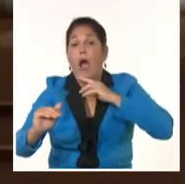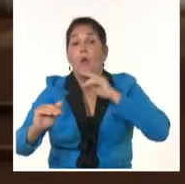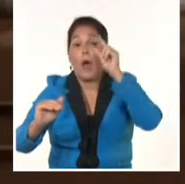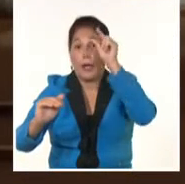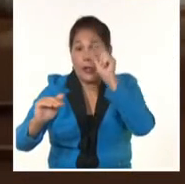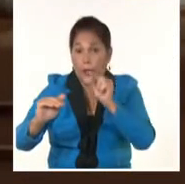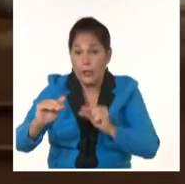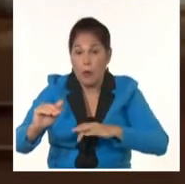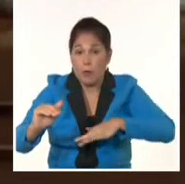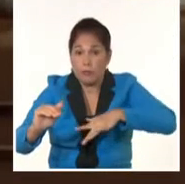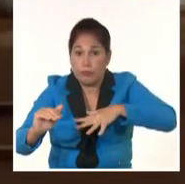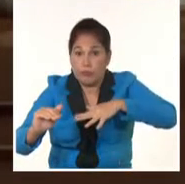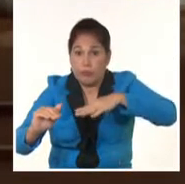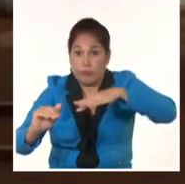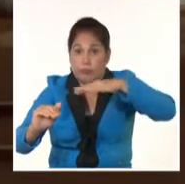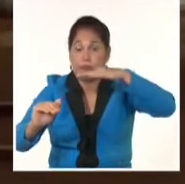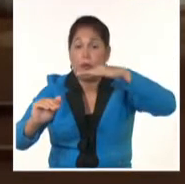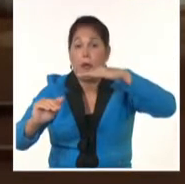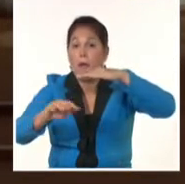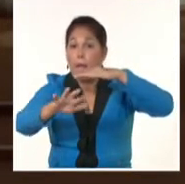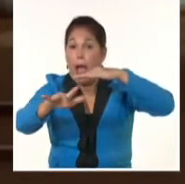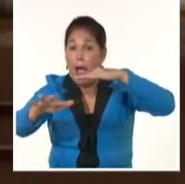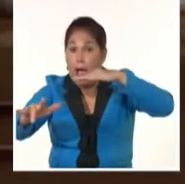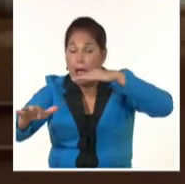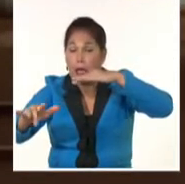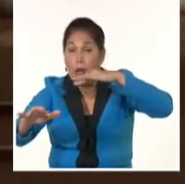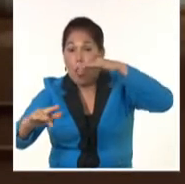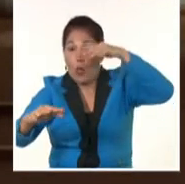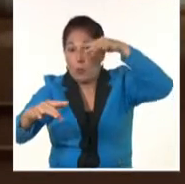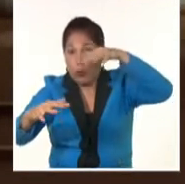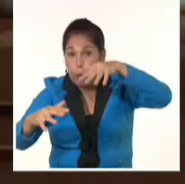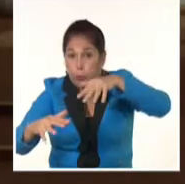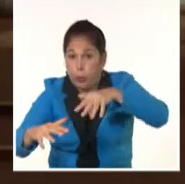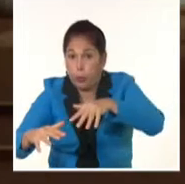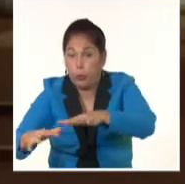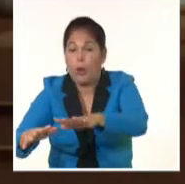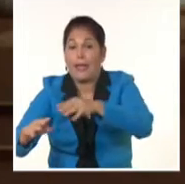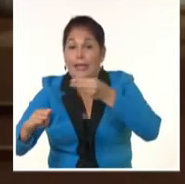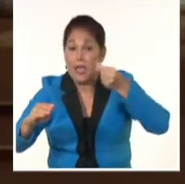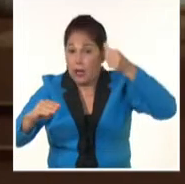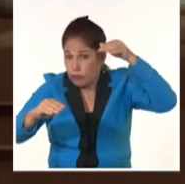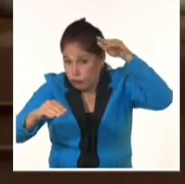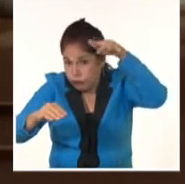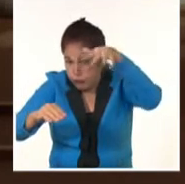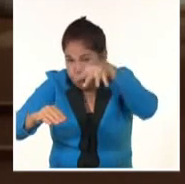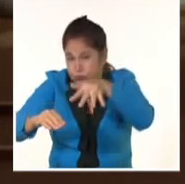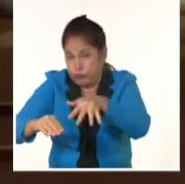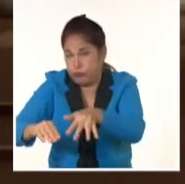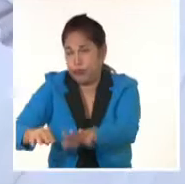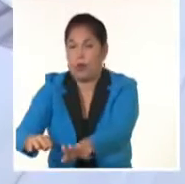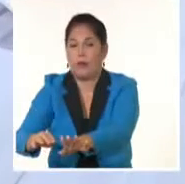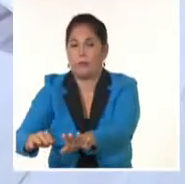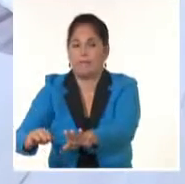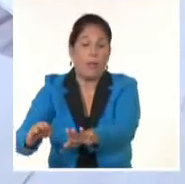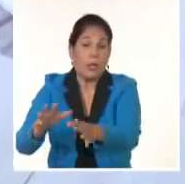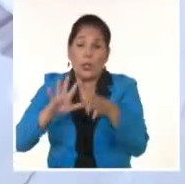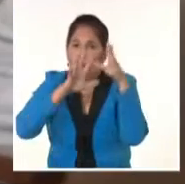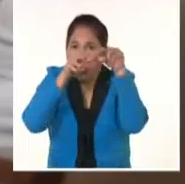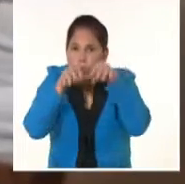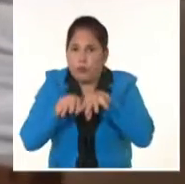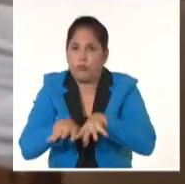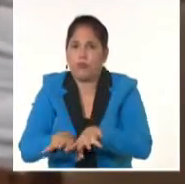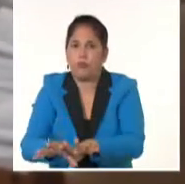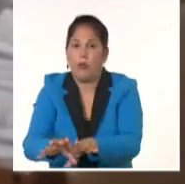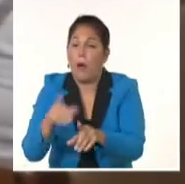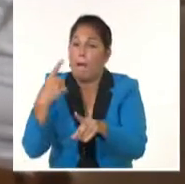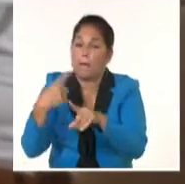había crecido el río Samanalamar con sus afluentes y el lodo que baja por deslizamiento de las montañas. Todo eso se unió, fueron muchos